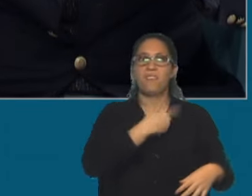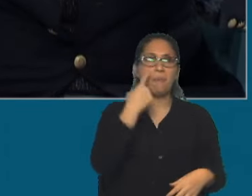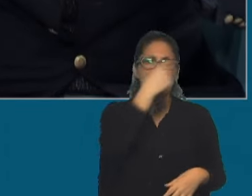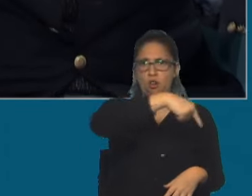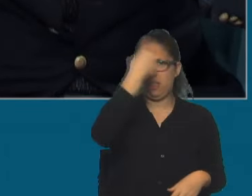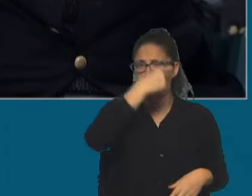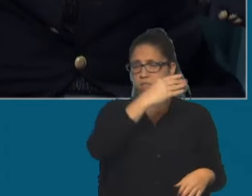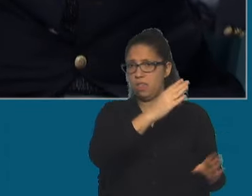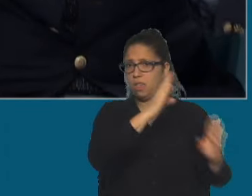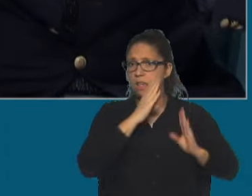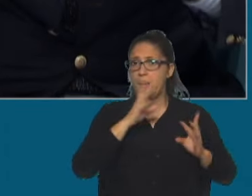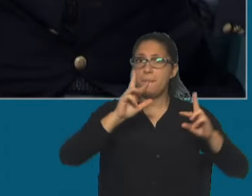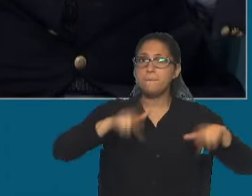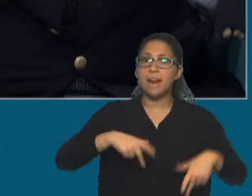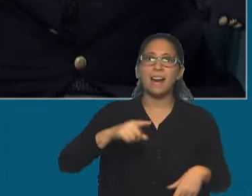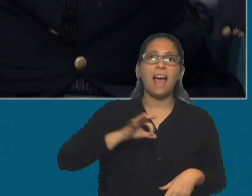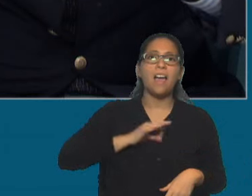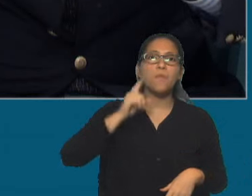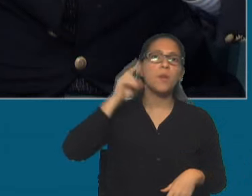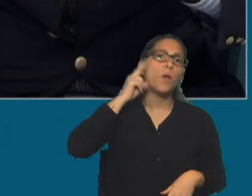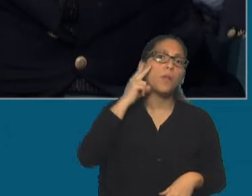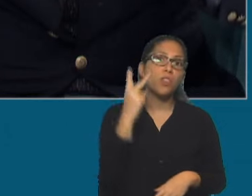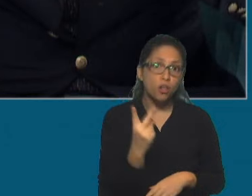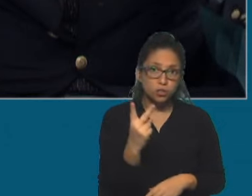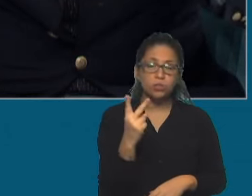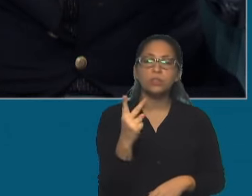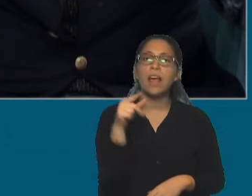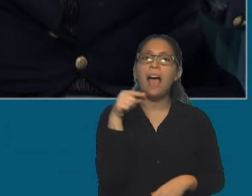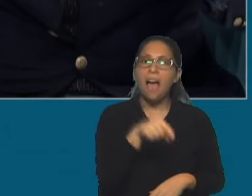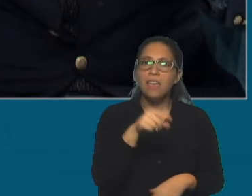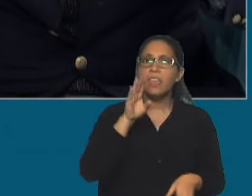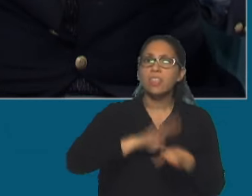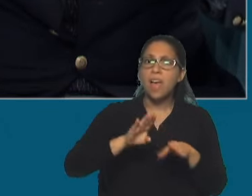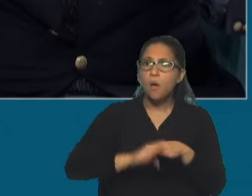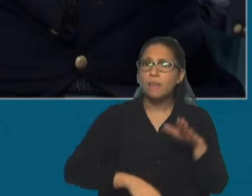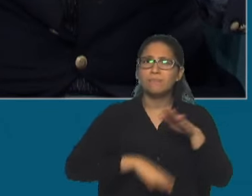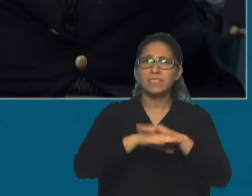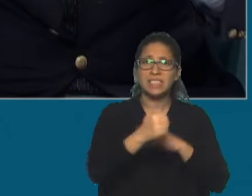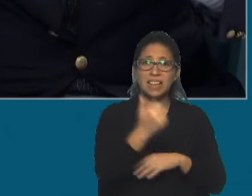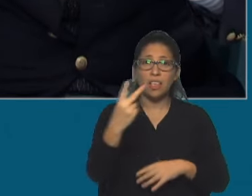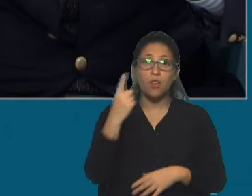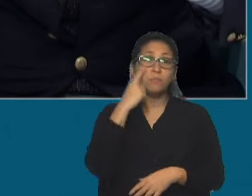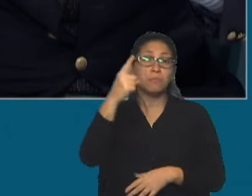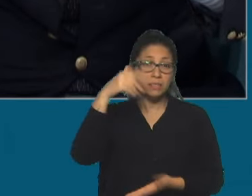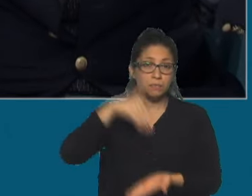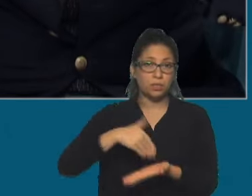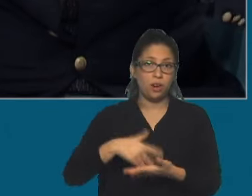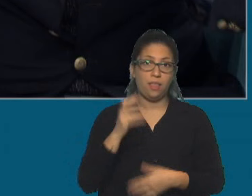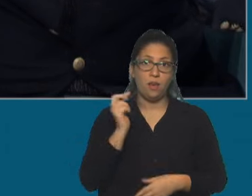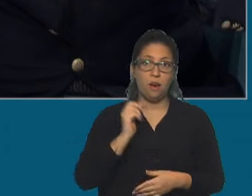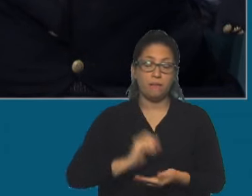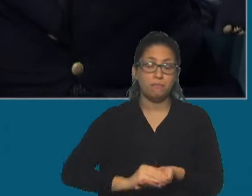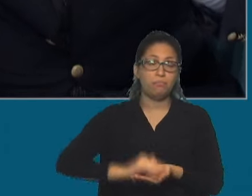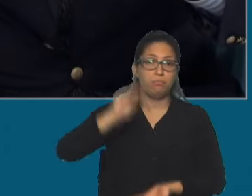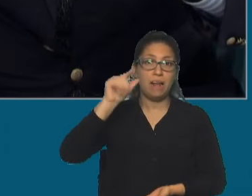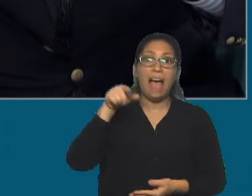es que cuando se hace el plan Brady en 1992, la deuda había llegado a 62.000 millones de dólares. En ese